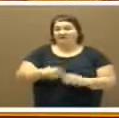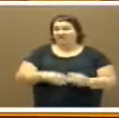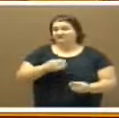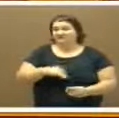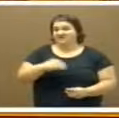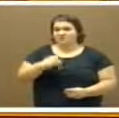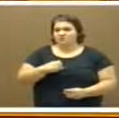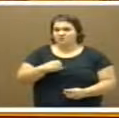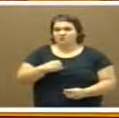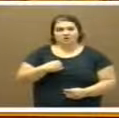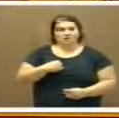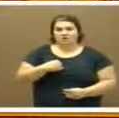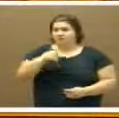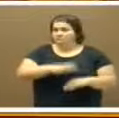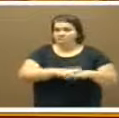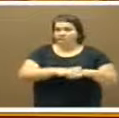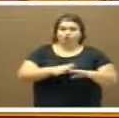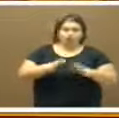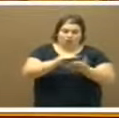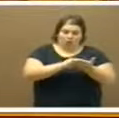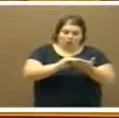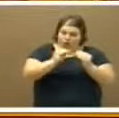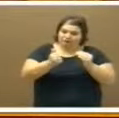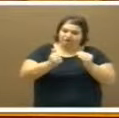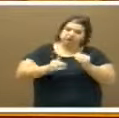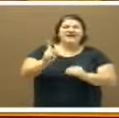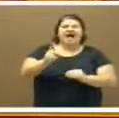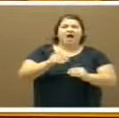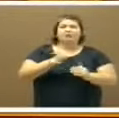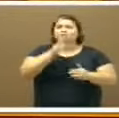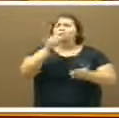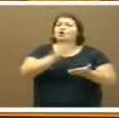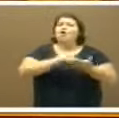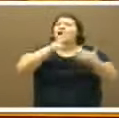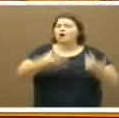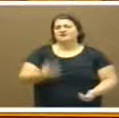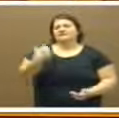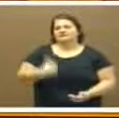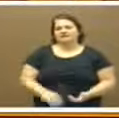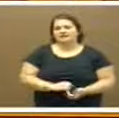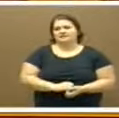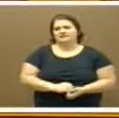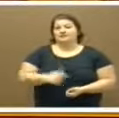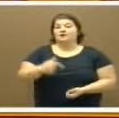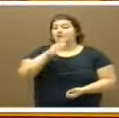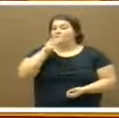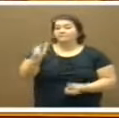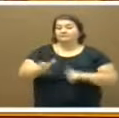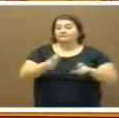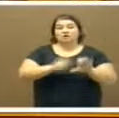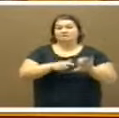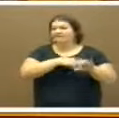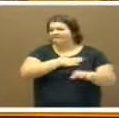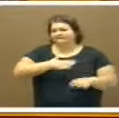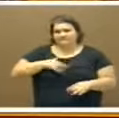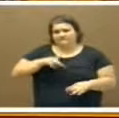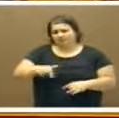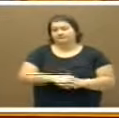mandar al futuro sus soluciones. Las soluciones ahora, señor consejero, las soluciones ya, que es lo que quieren los extremeños.